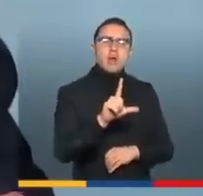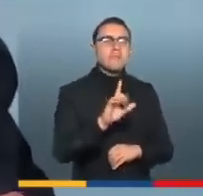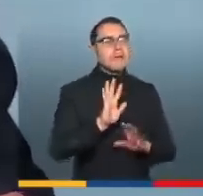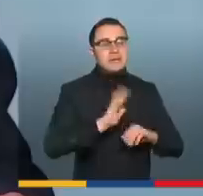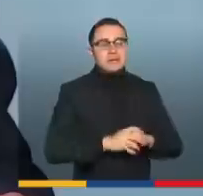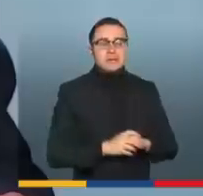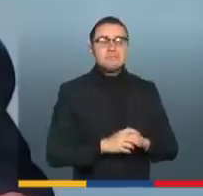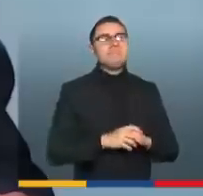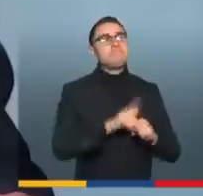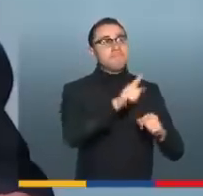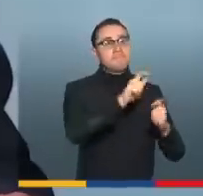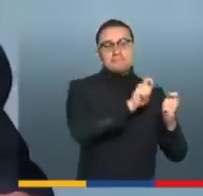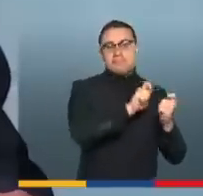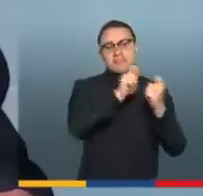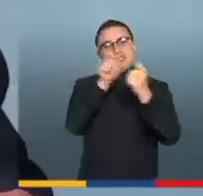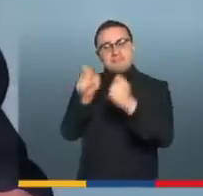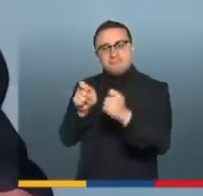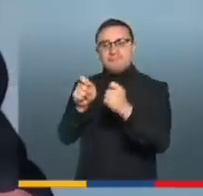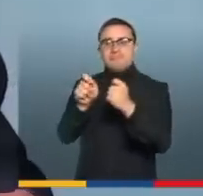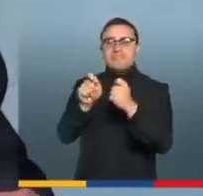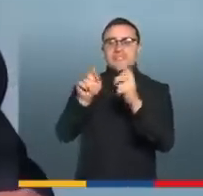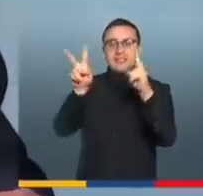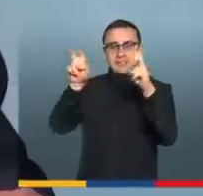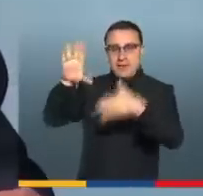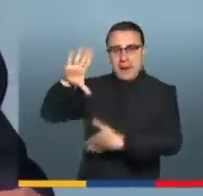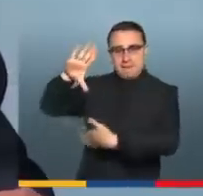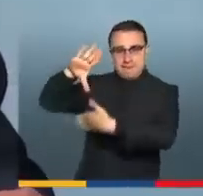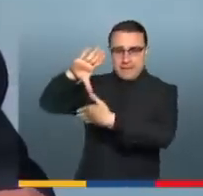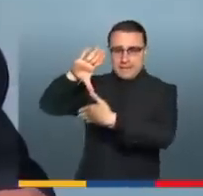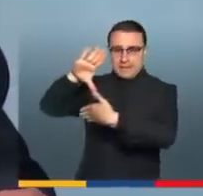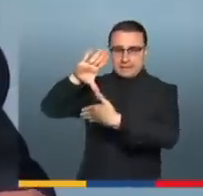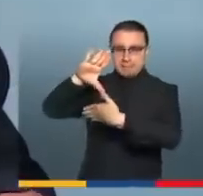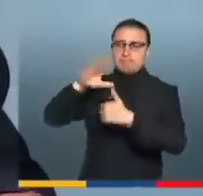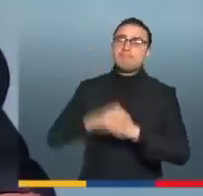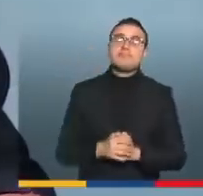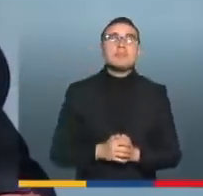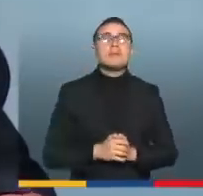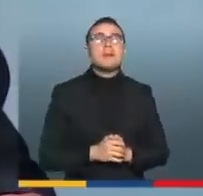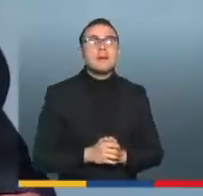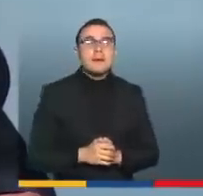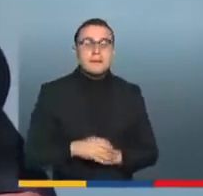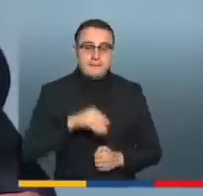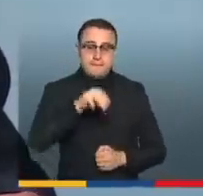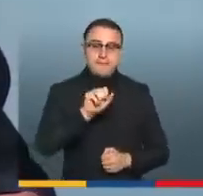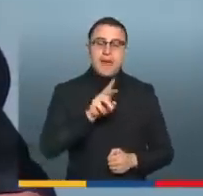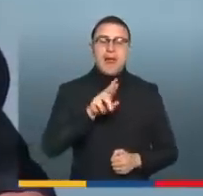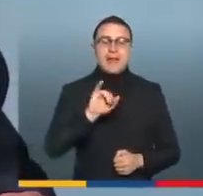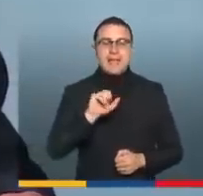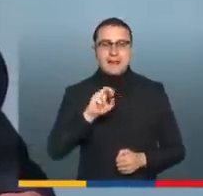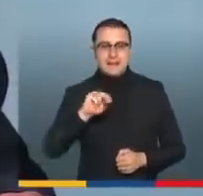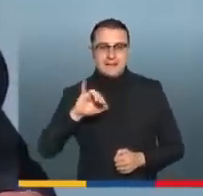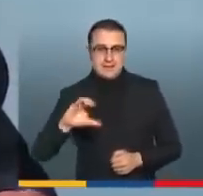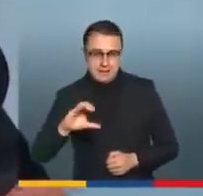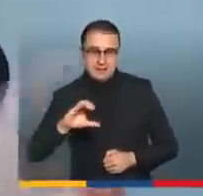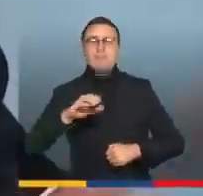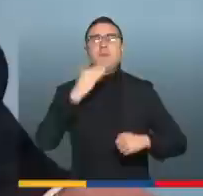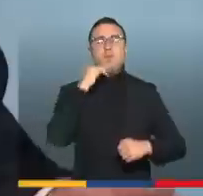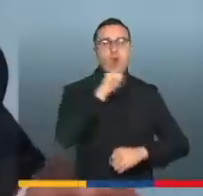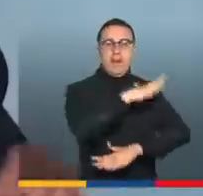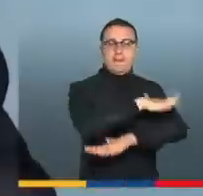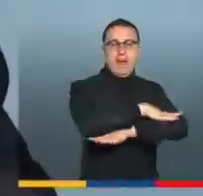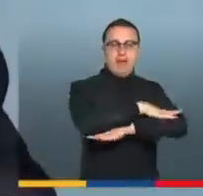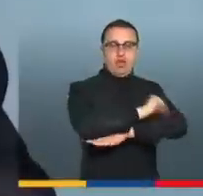adjunto para las Américas del Ministerio de Asuntos Exteriores, Marianique Tremblay, embajadora de Canadá en Colombia,